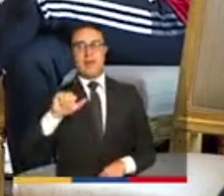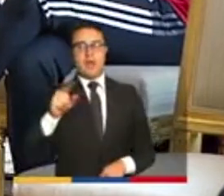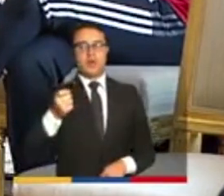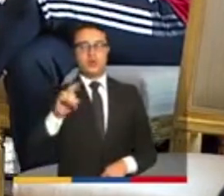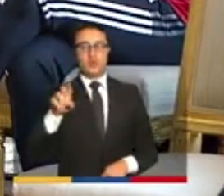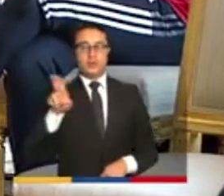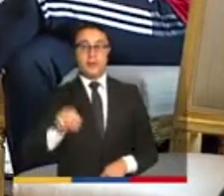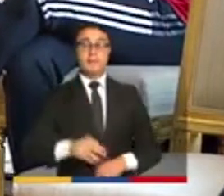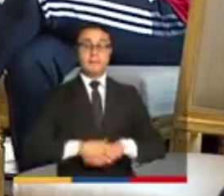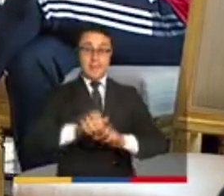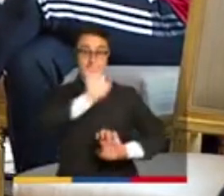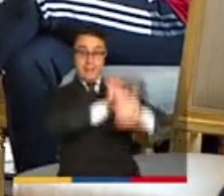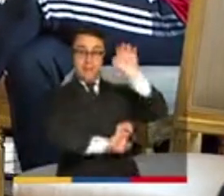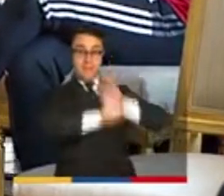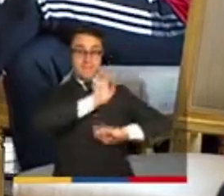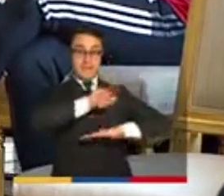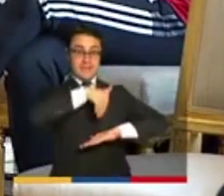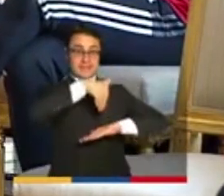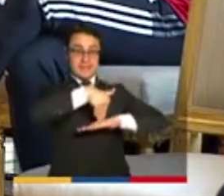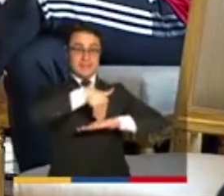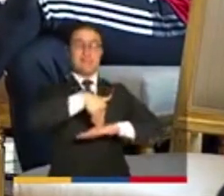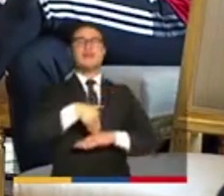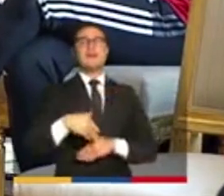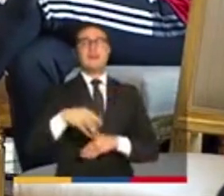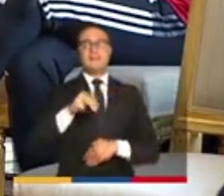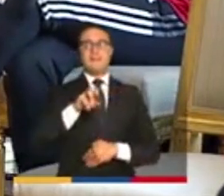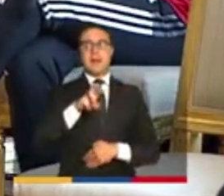Central, María Fernanda Biafara Bravo.